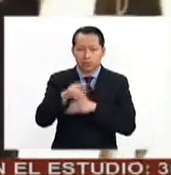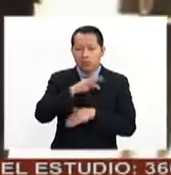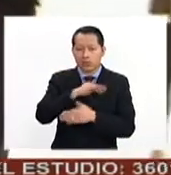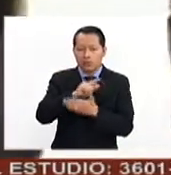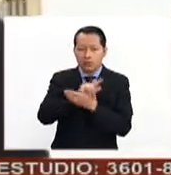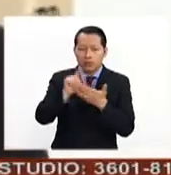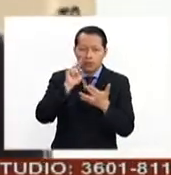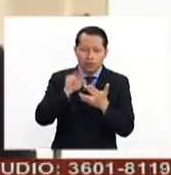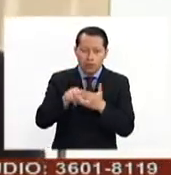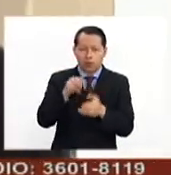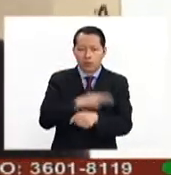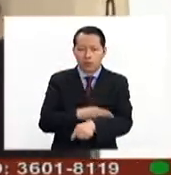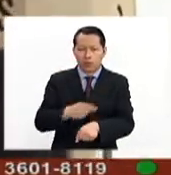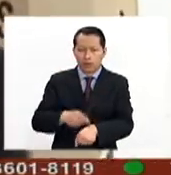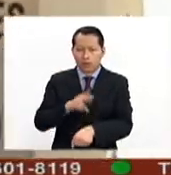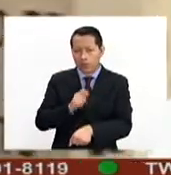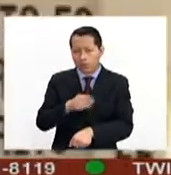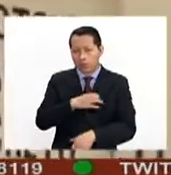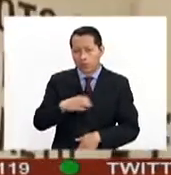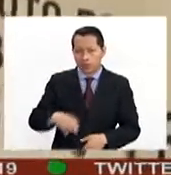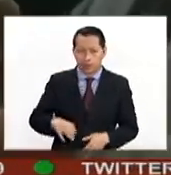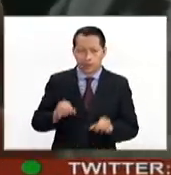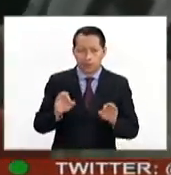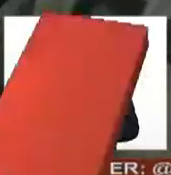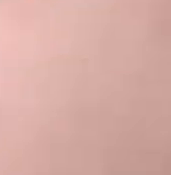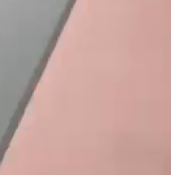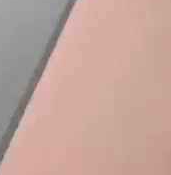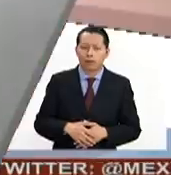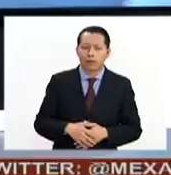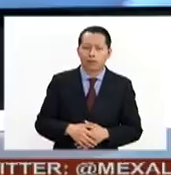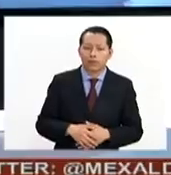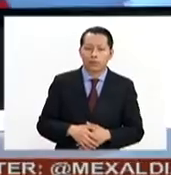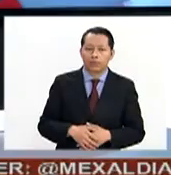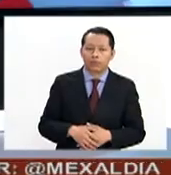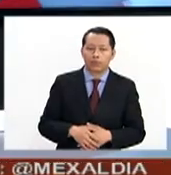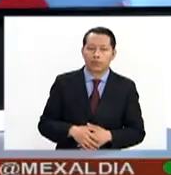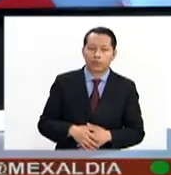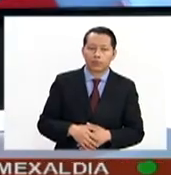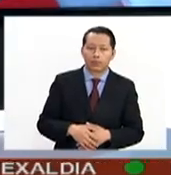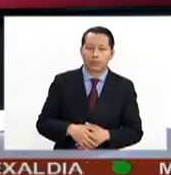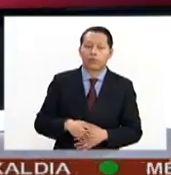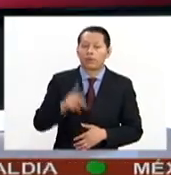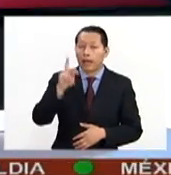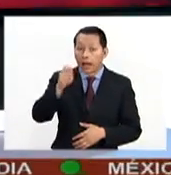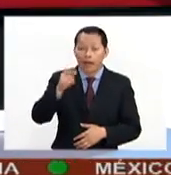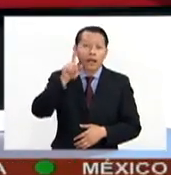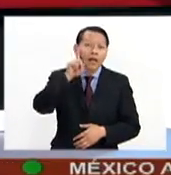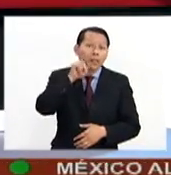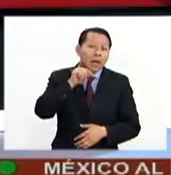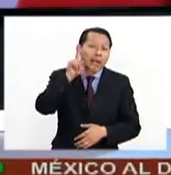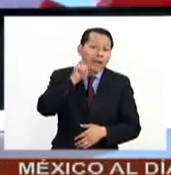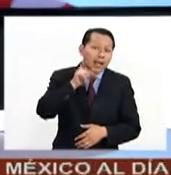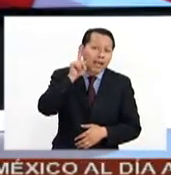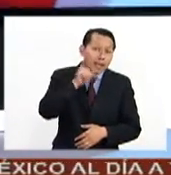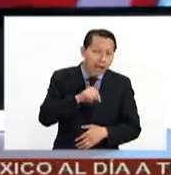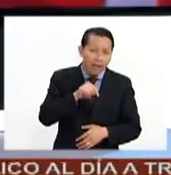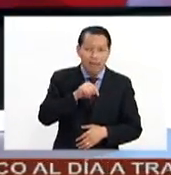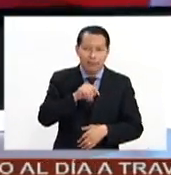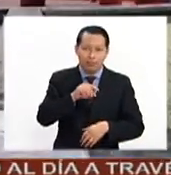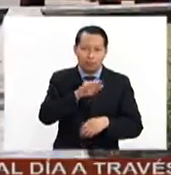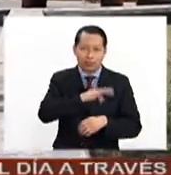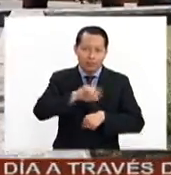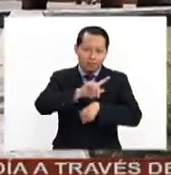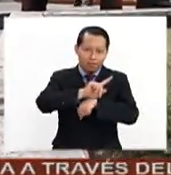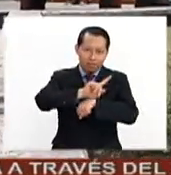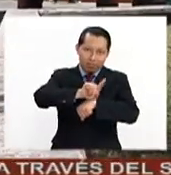transparencia y honestidad por parte de los candidatos. Se lo recordamos, mañana adelantar una hora su